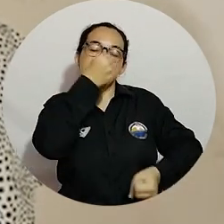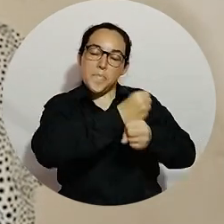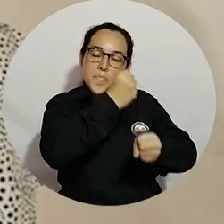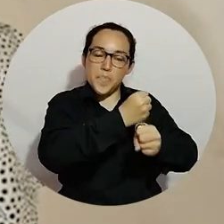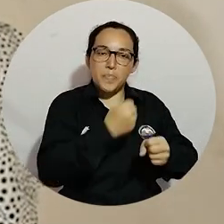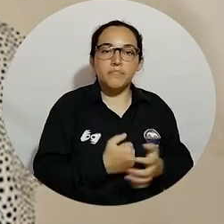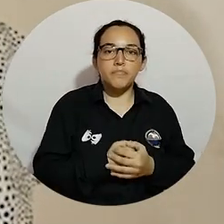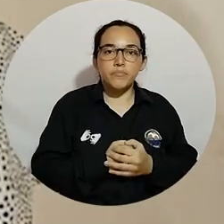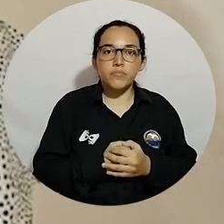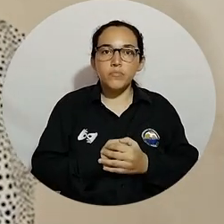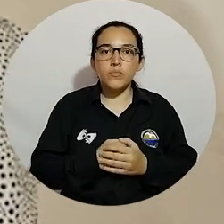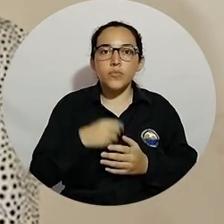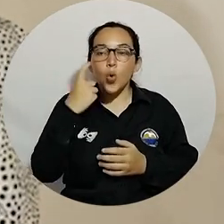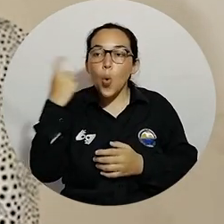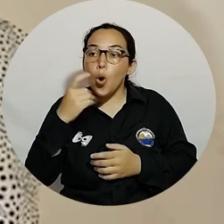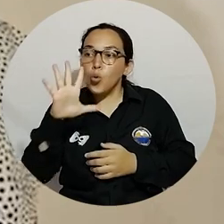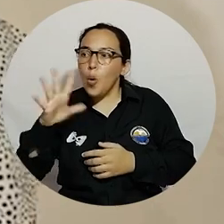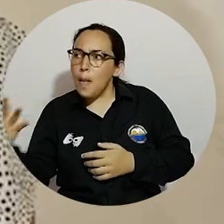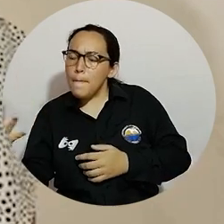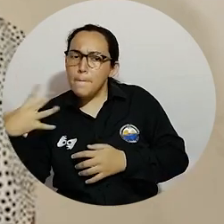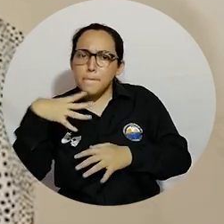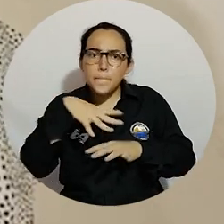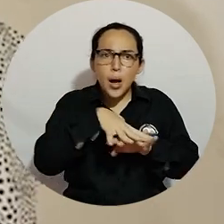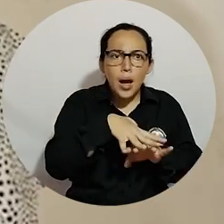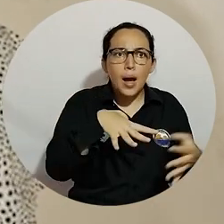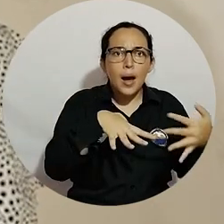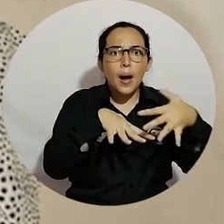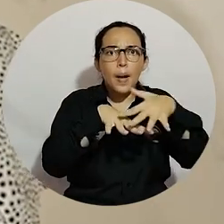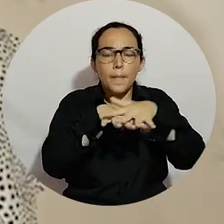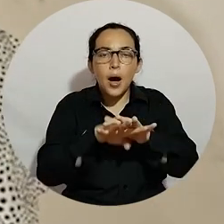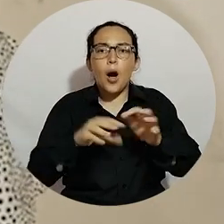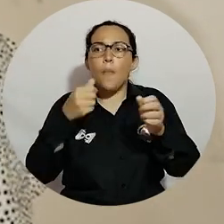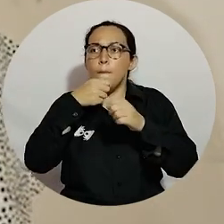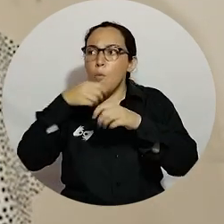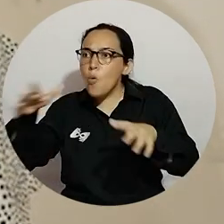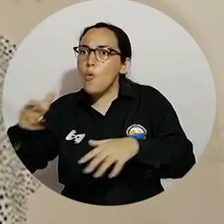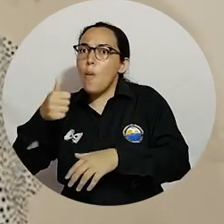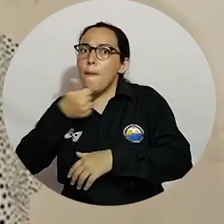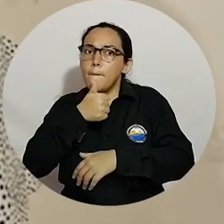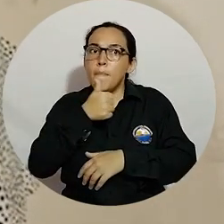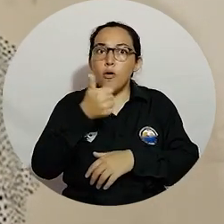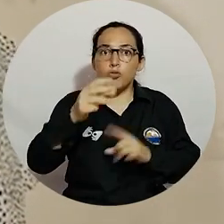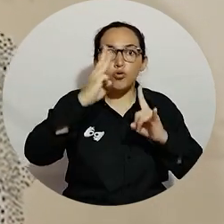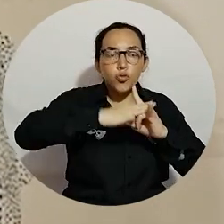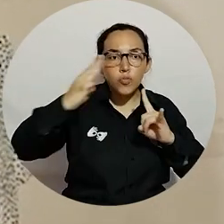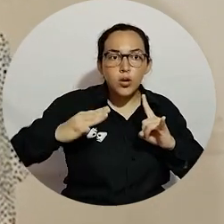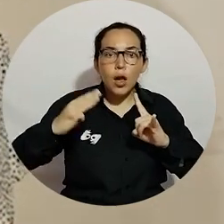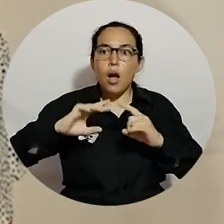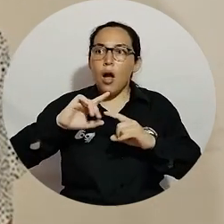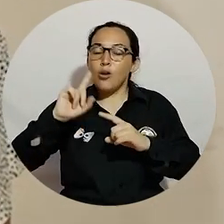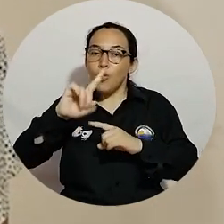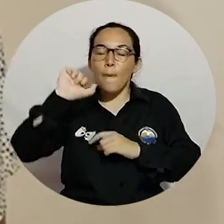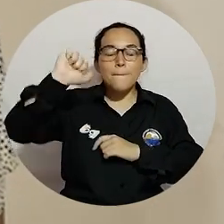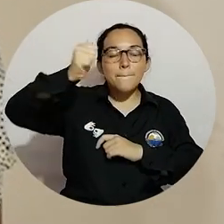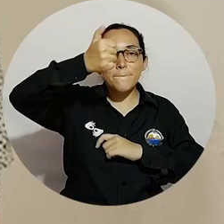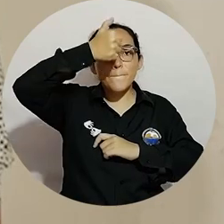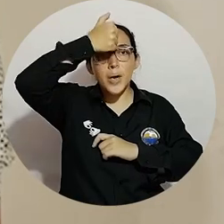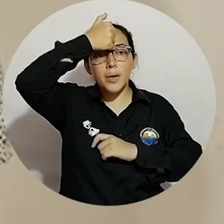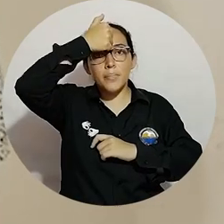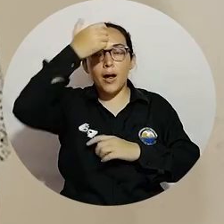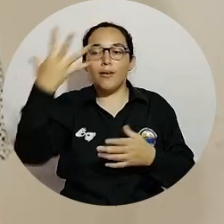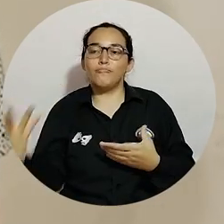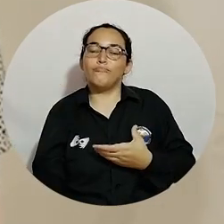campo laboral, buscando así la integralidad con los entes públicos y privados en donde la universidad sea el